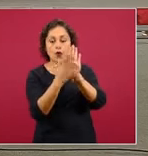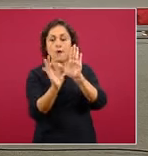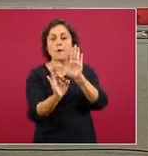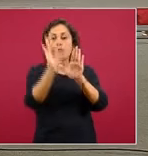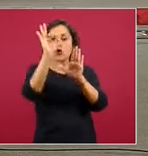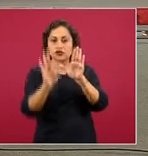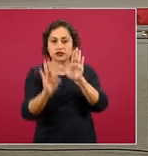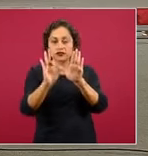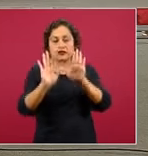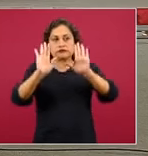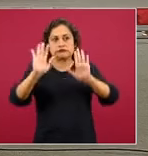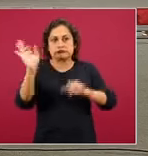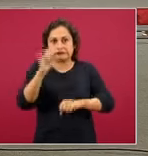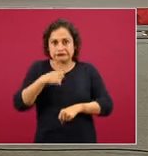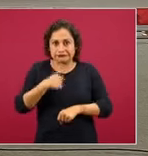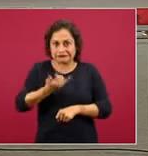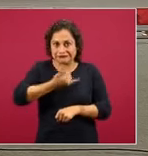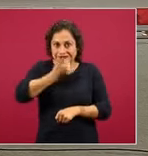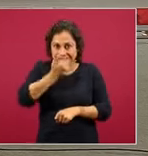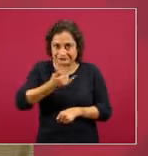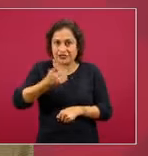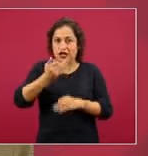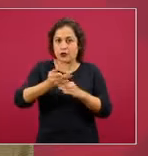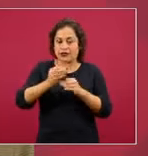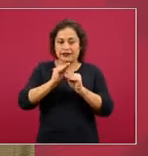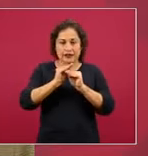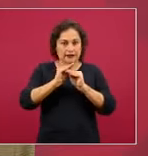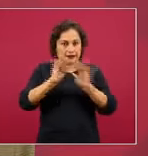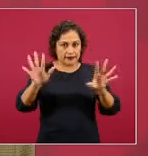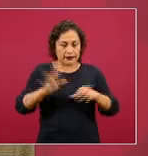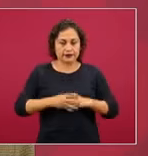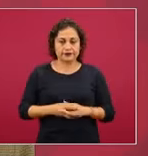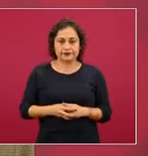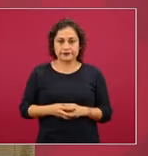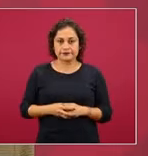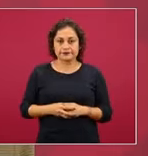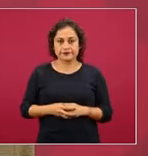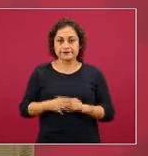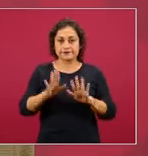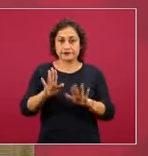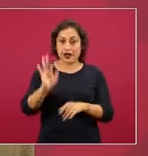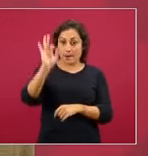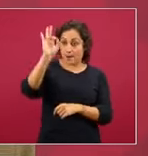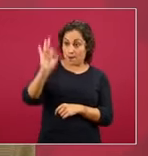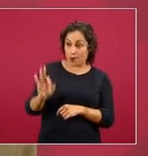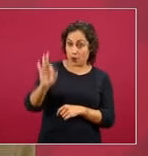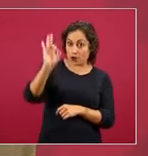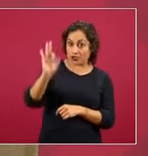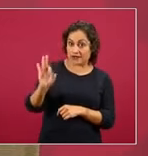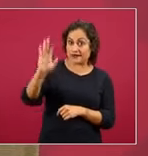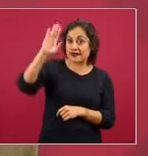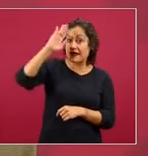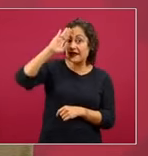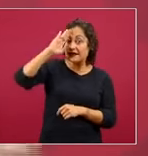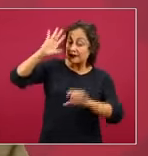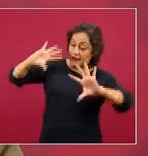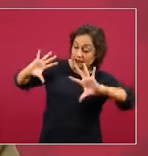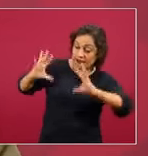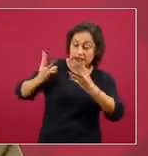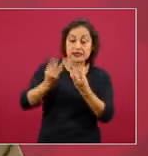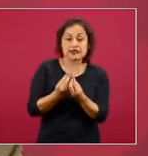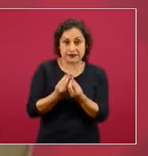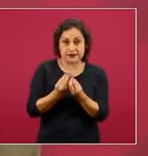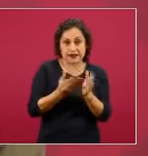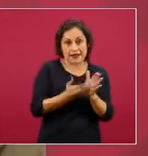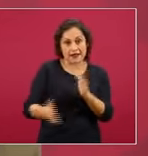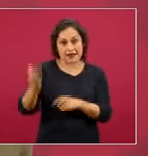fui, lo quiero ser claramente, el porcentaje de exceso acumulado durante todo el